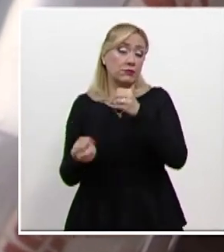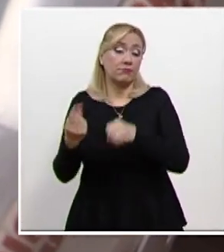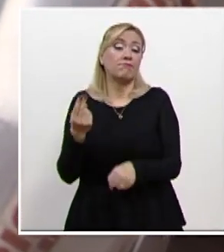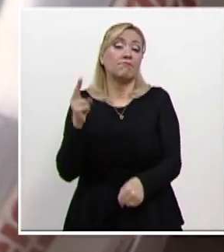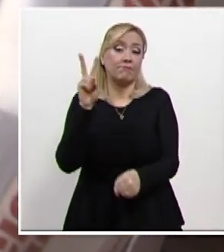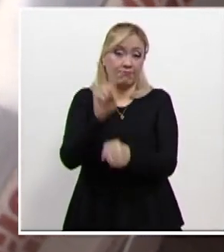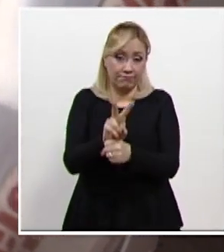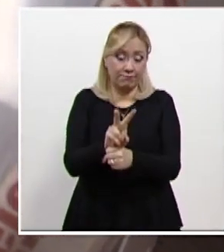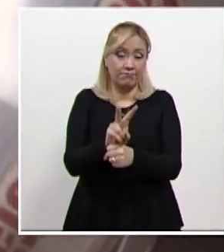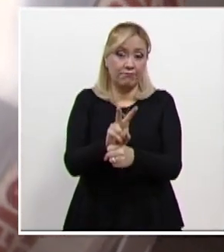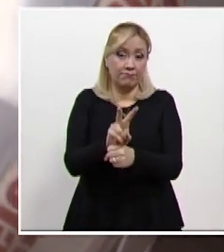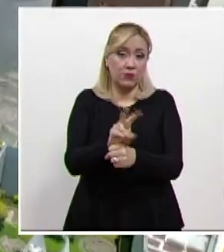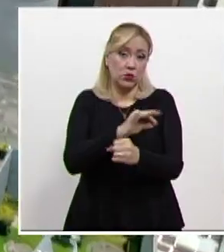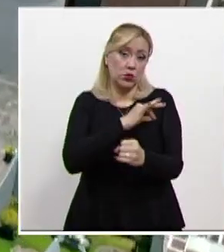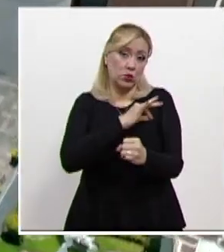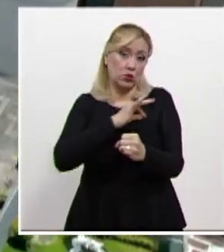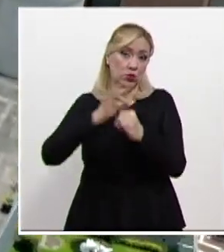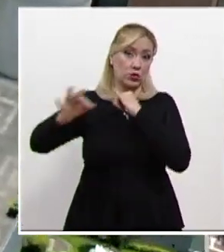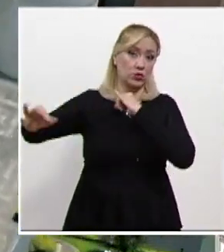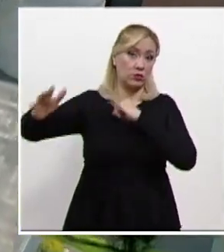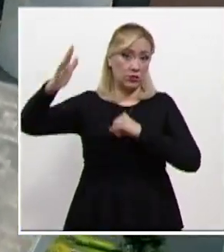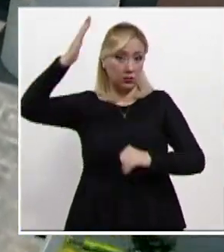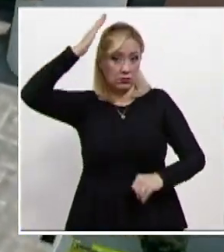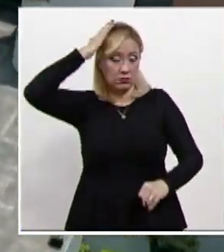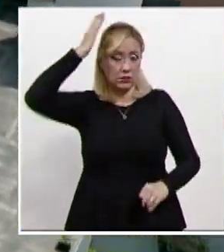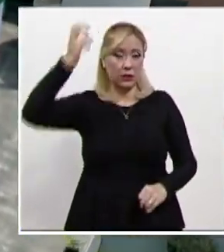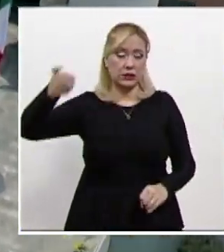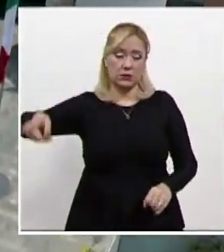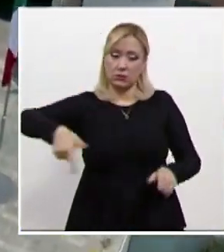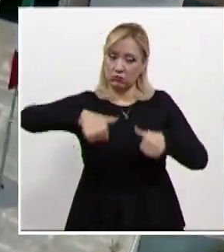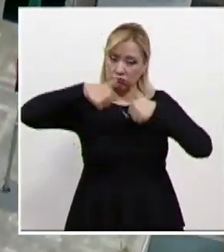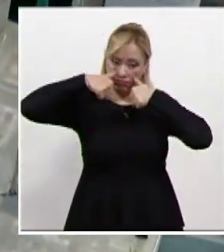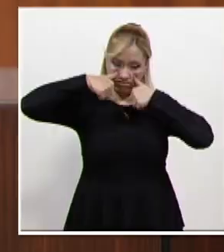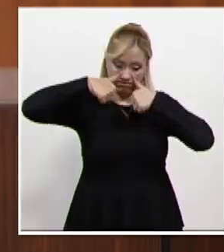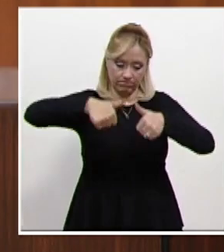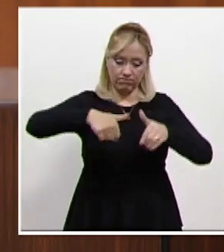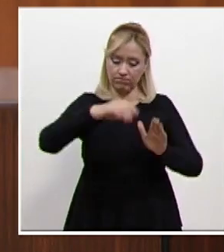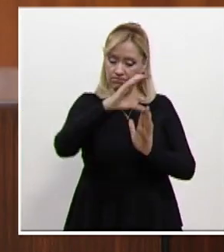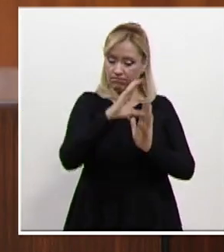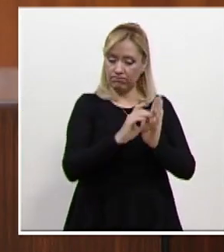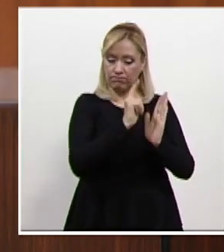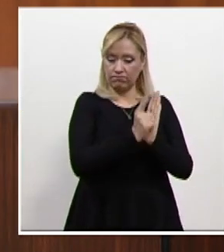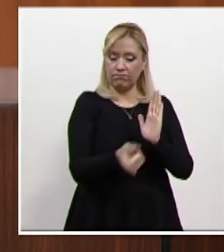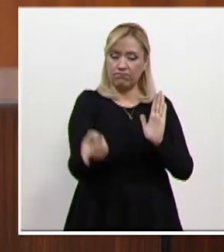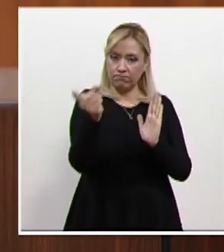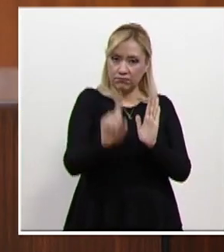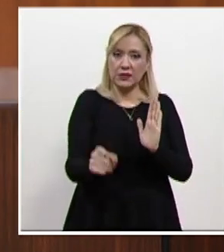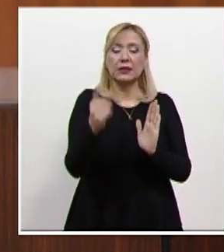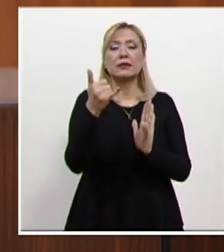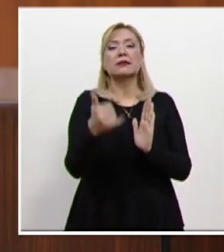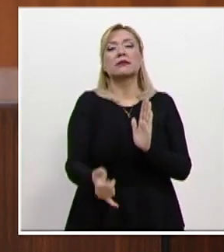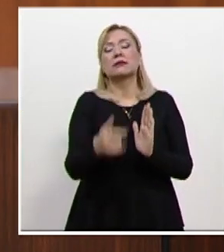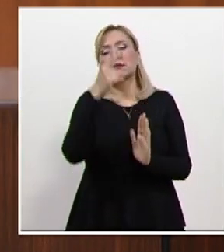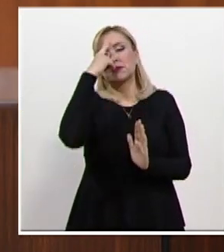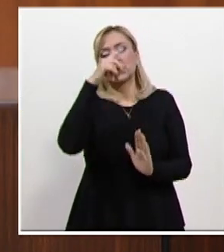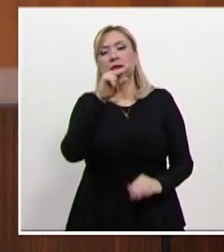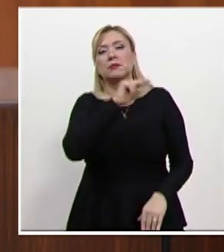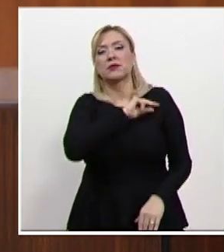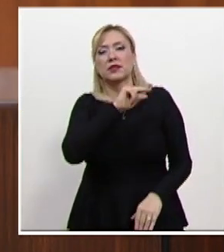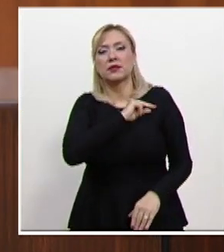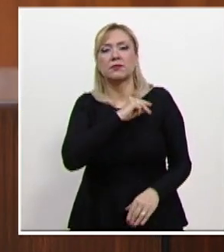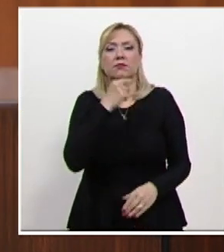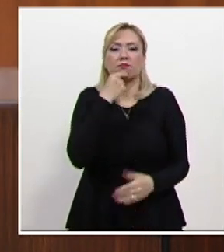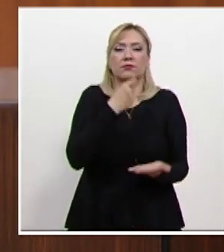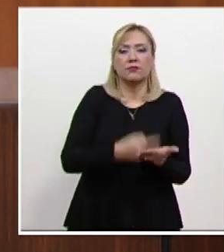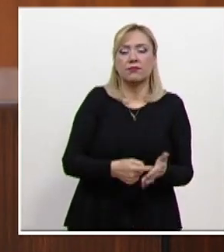esta pirámide es vital, por lo que su actuación se apegará a lo que marca la Constitución y a los principios generales y especializados que